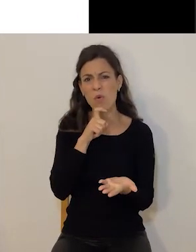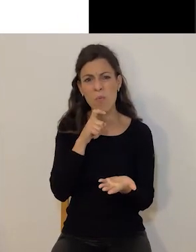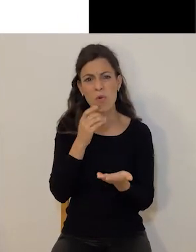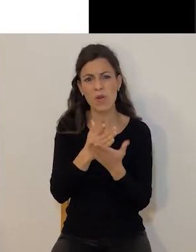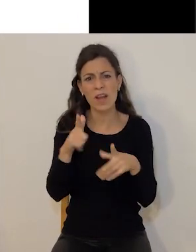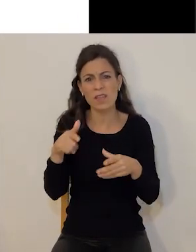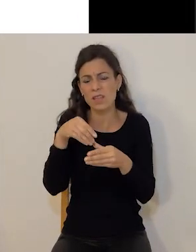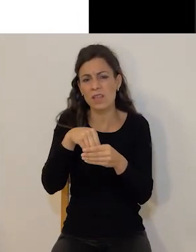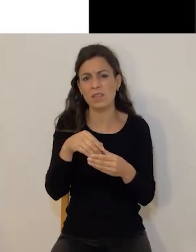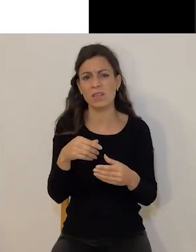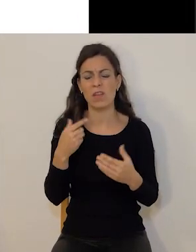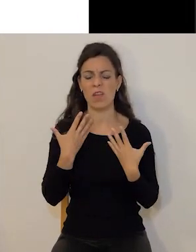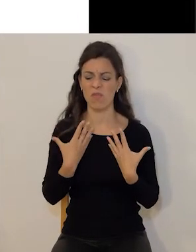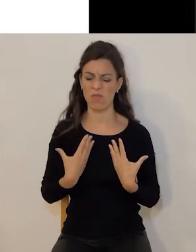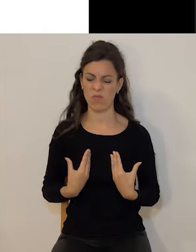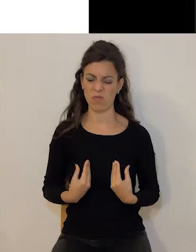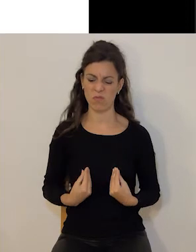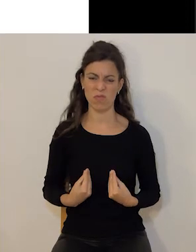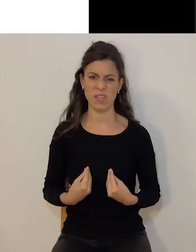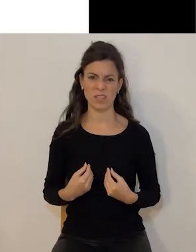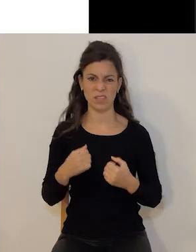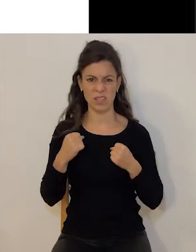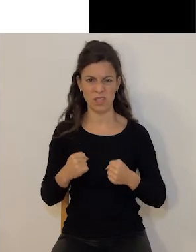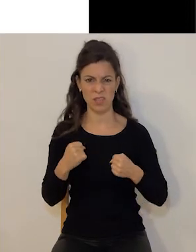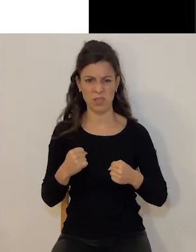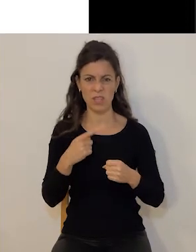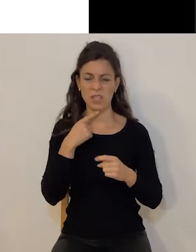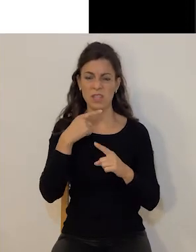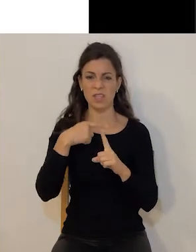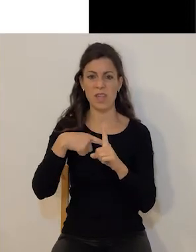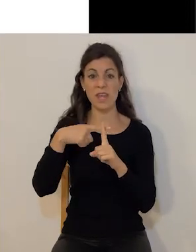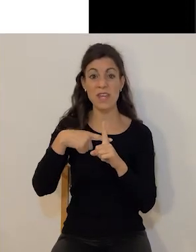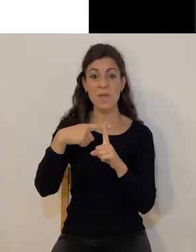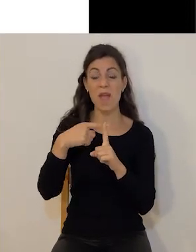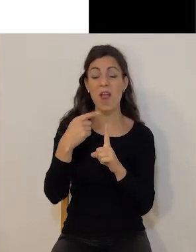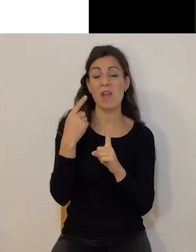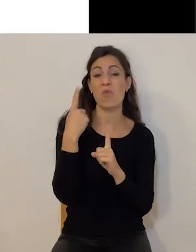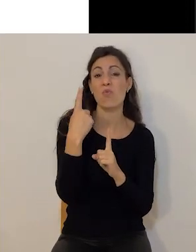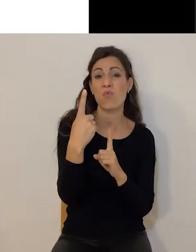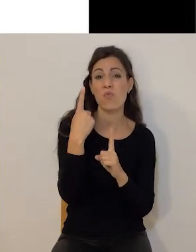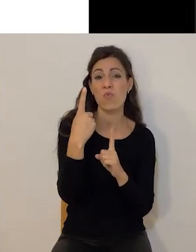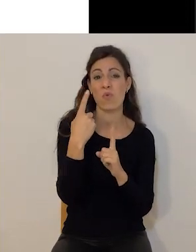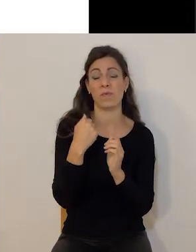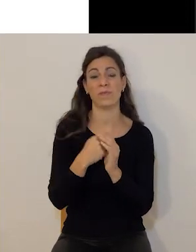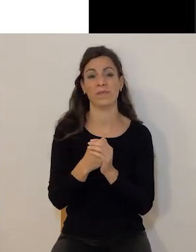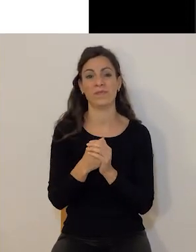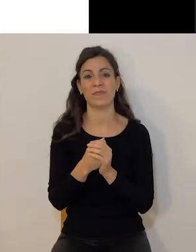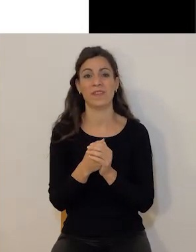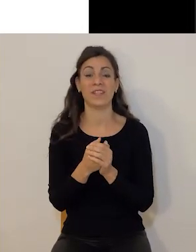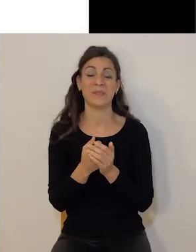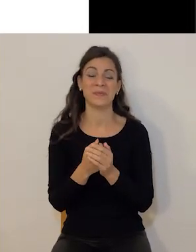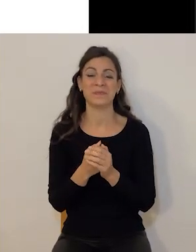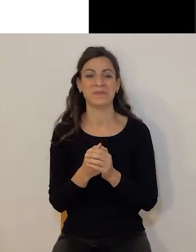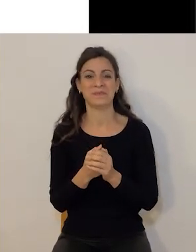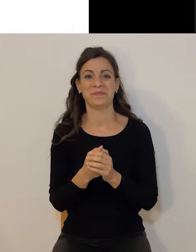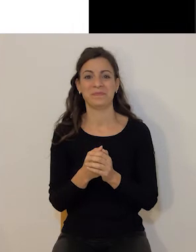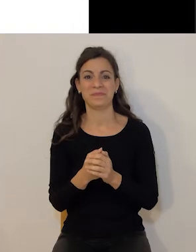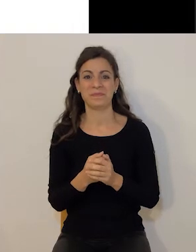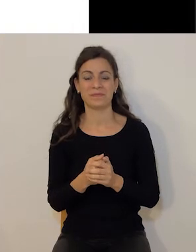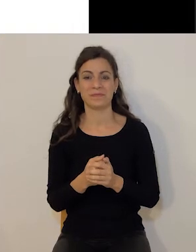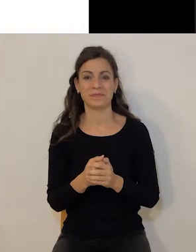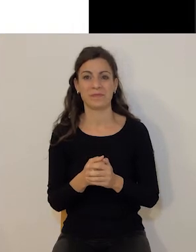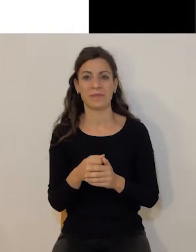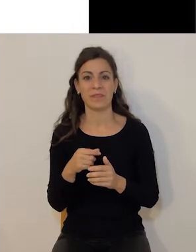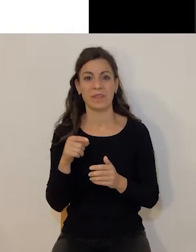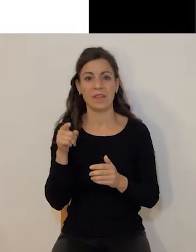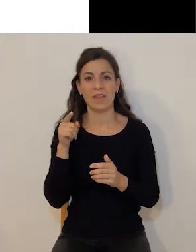Fastidio. Bastante es que me coge el nivel 1, ¿no? De una emoción que a veces es para ellos.